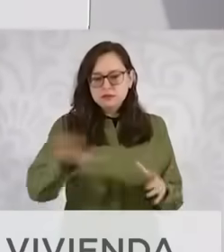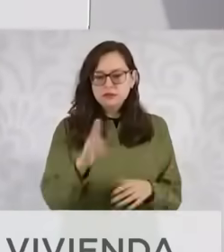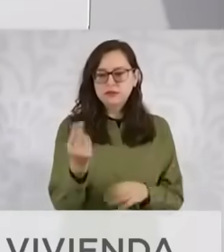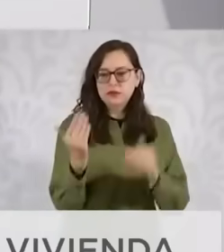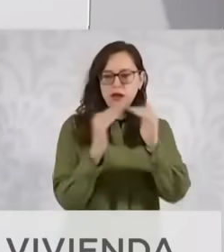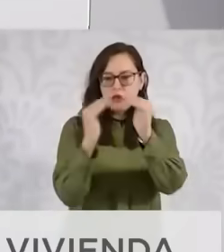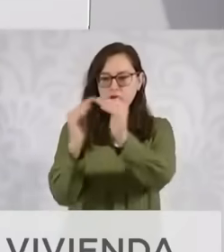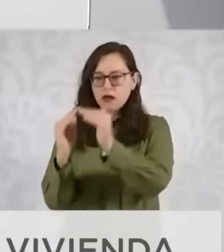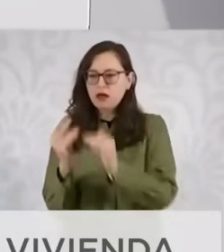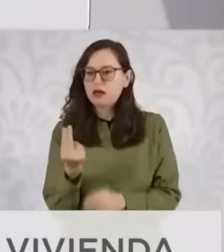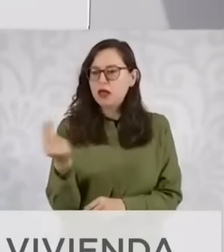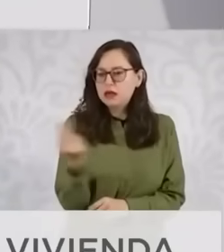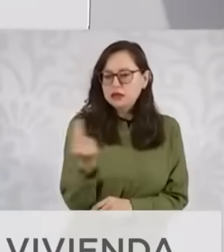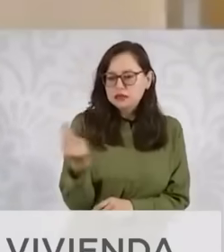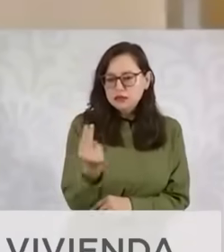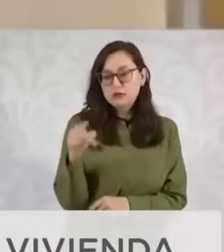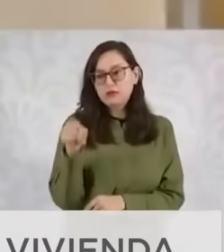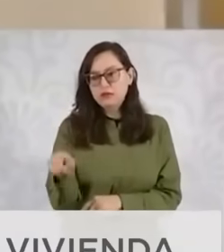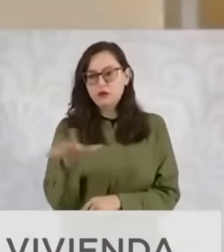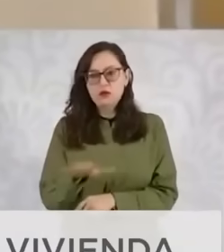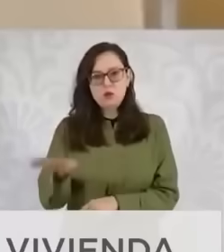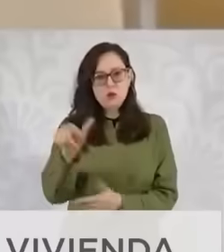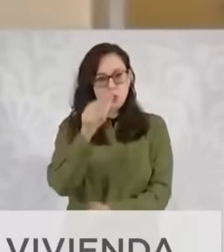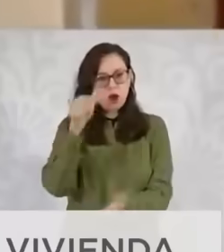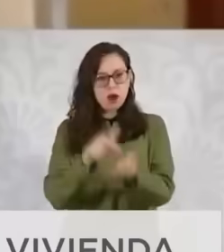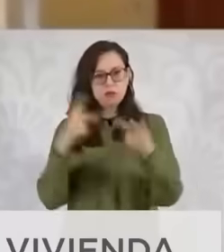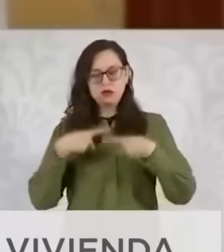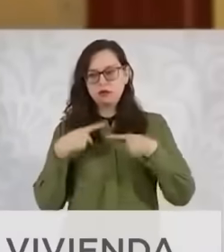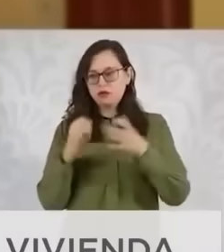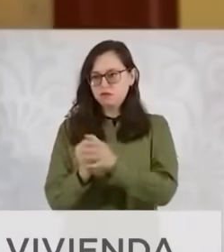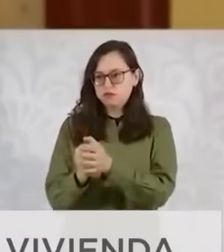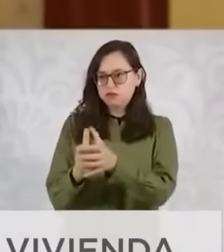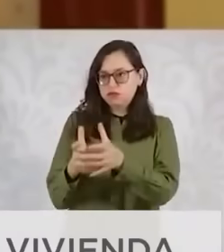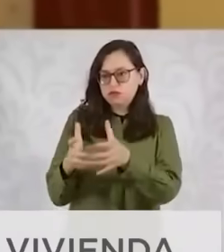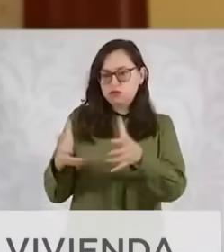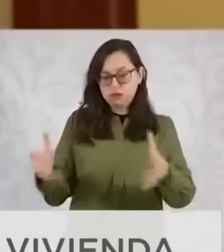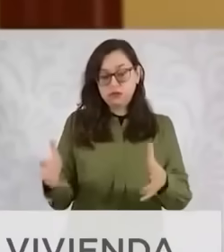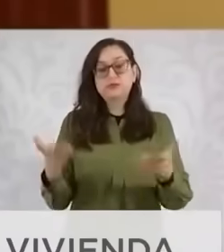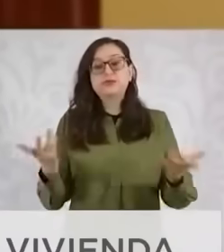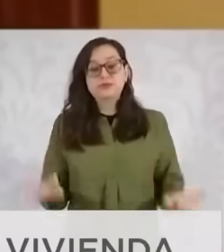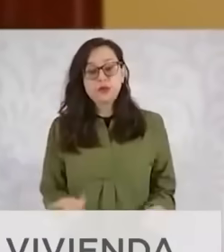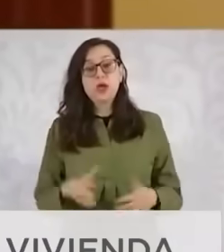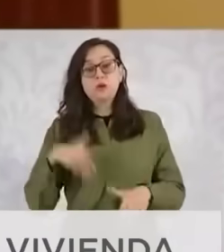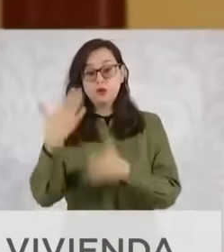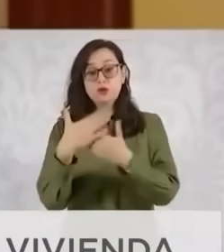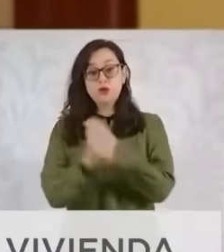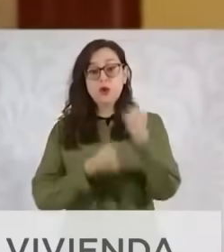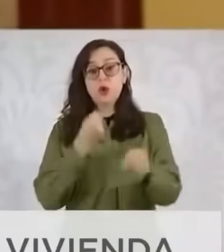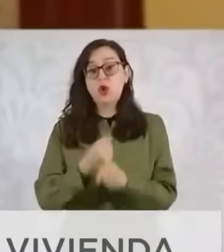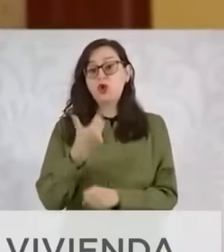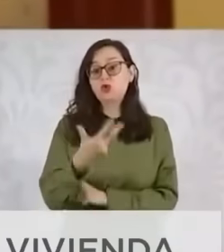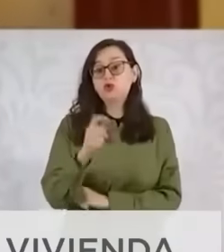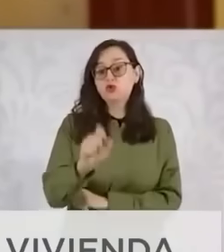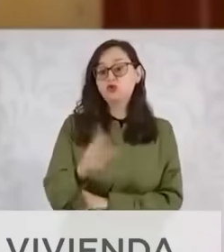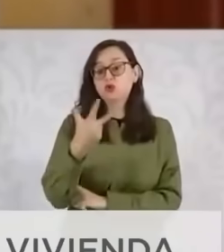acciones se contempla una inversión de 600,000 millones de pesos así como la generación de 6.1 millones